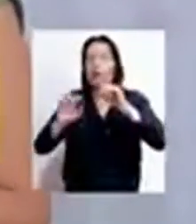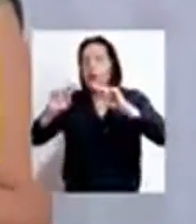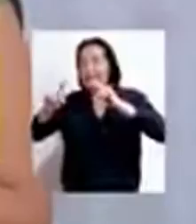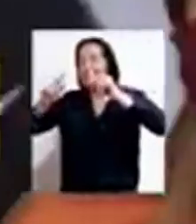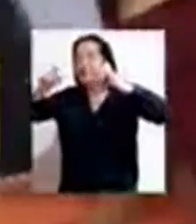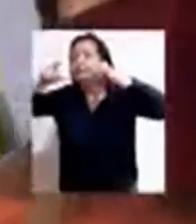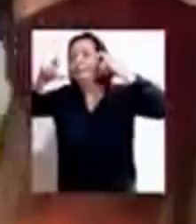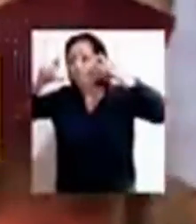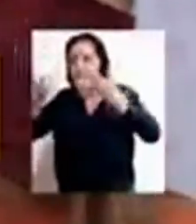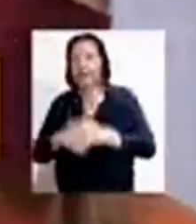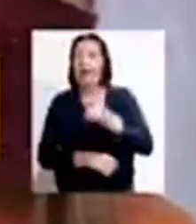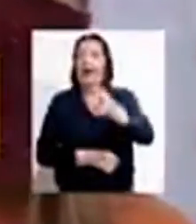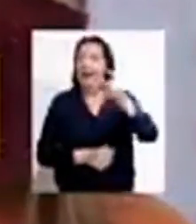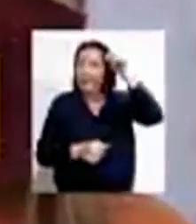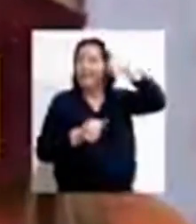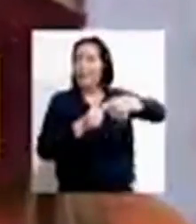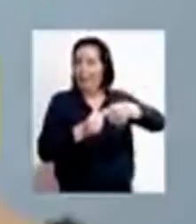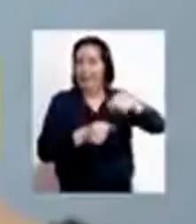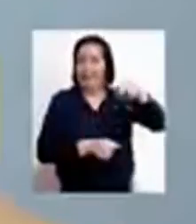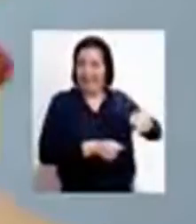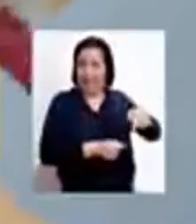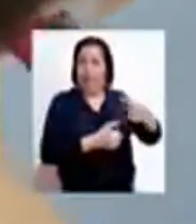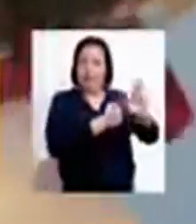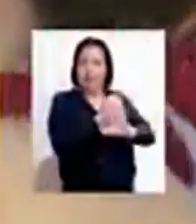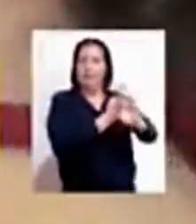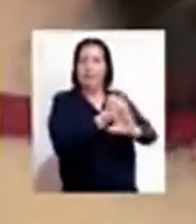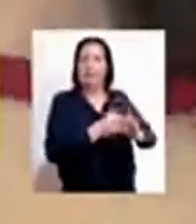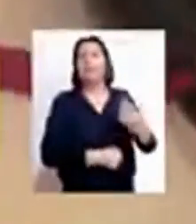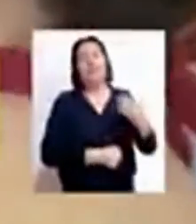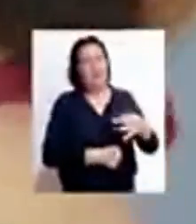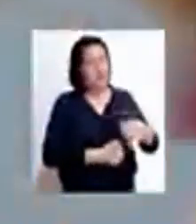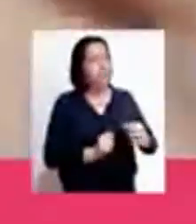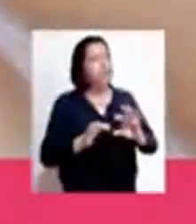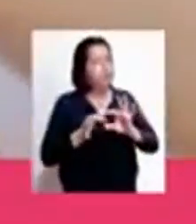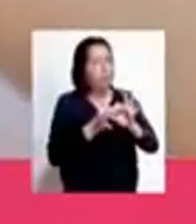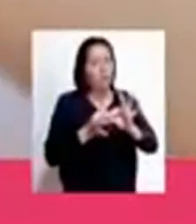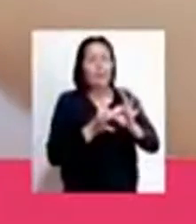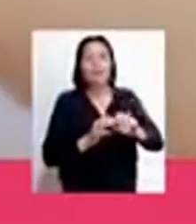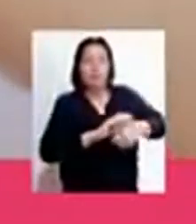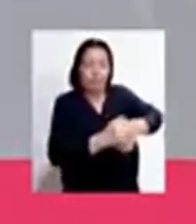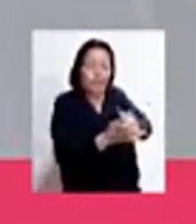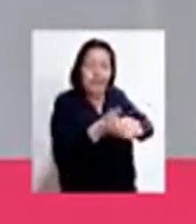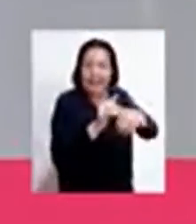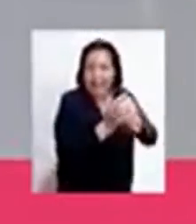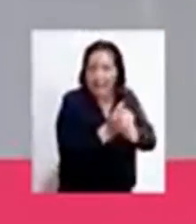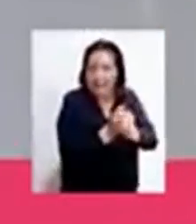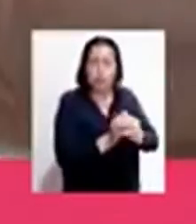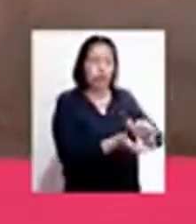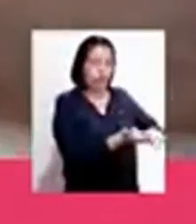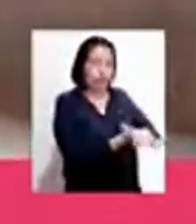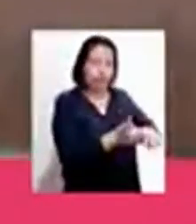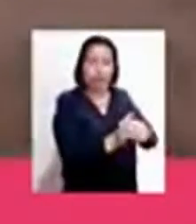con pliegues. Recuerda que este método de protección siempre va acompañado al lavado frecuente de manos con agua y